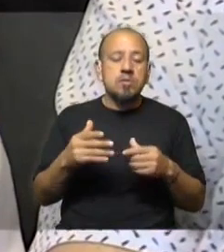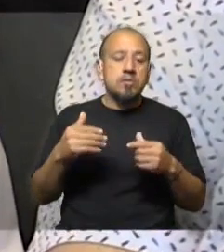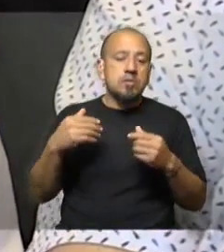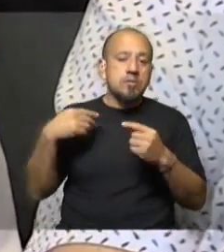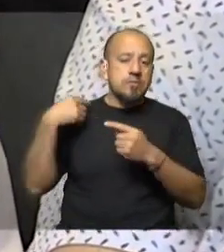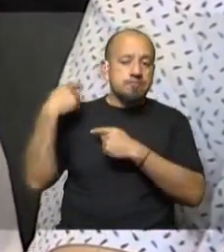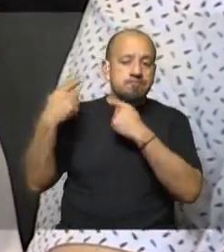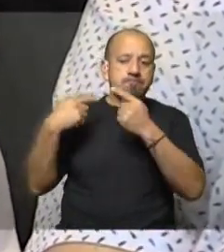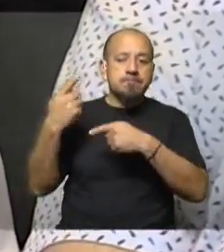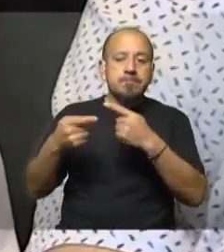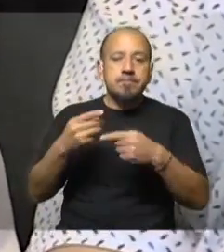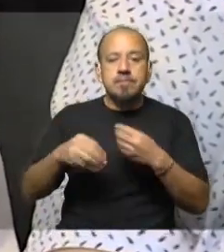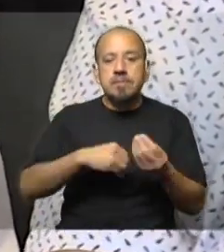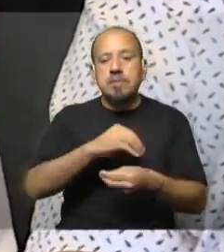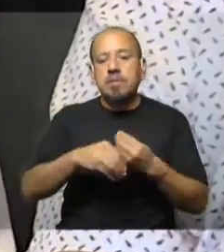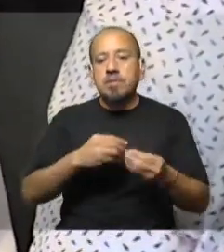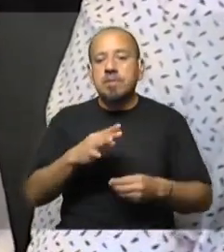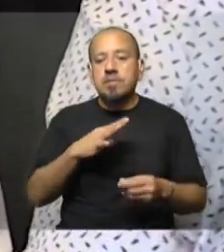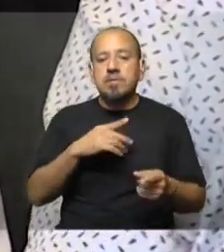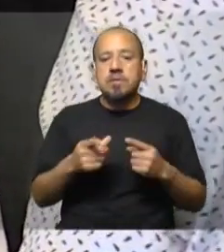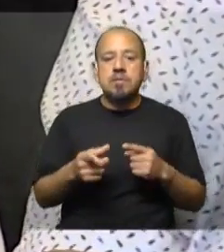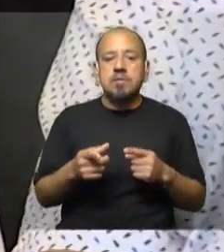de familias de inmigrantes y bajamos tenemos...